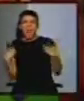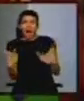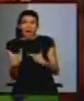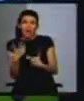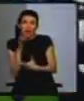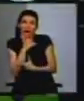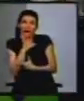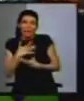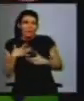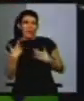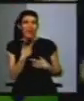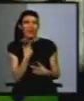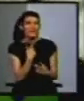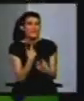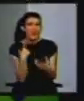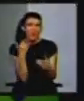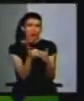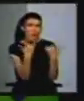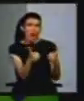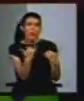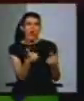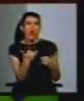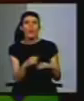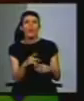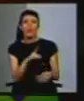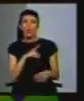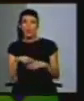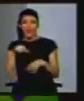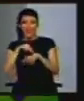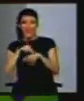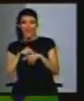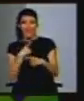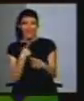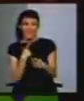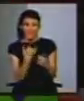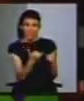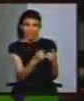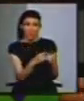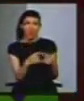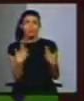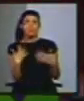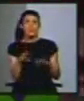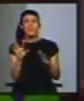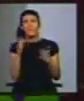que por culpa de la ludopatía se apropió indebidamente y sin quererlo de al menos